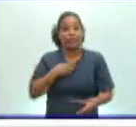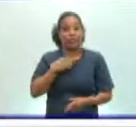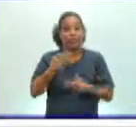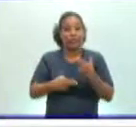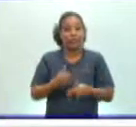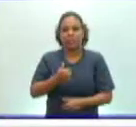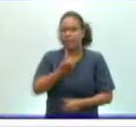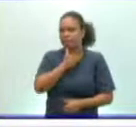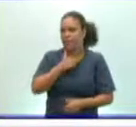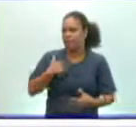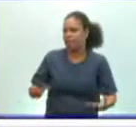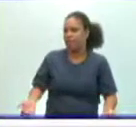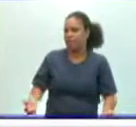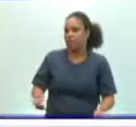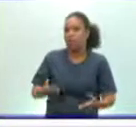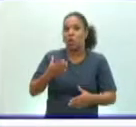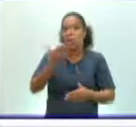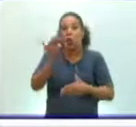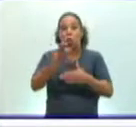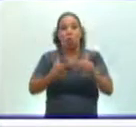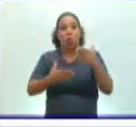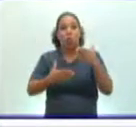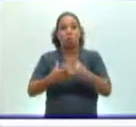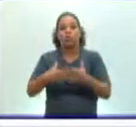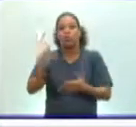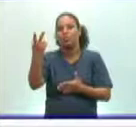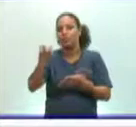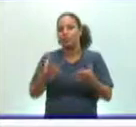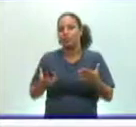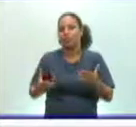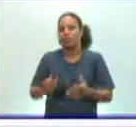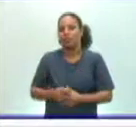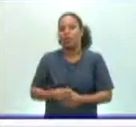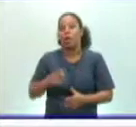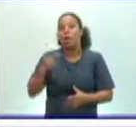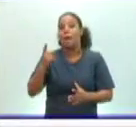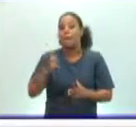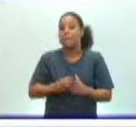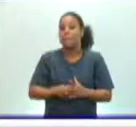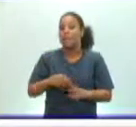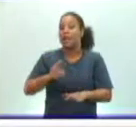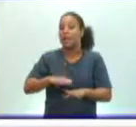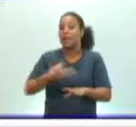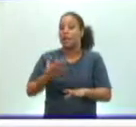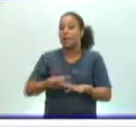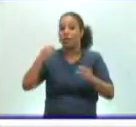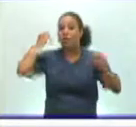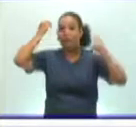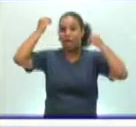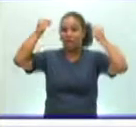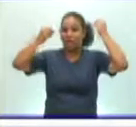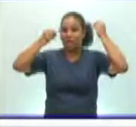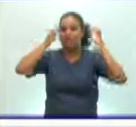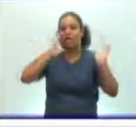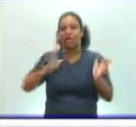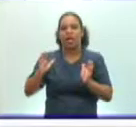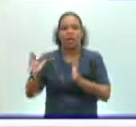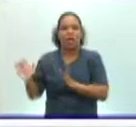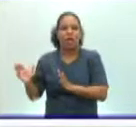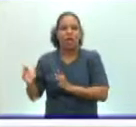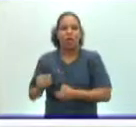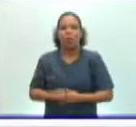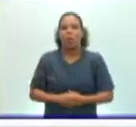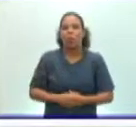Muy fácil. Construir su figura para luego entonces analizar cada uno de